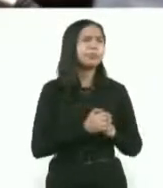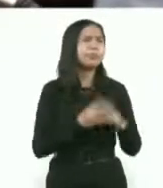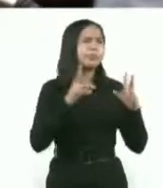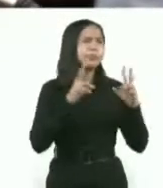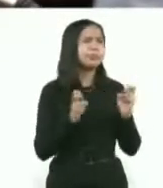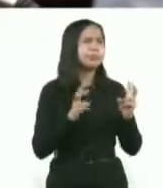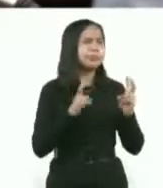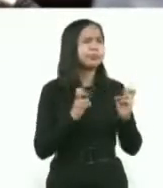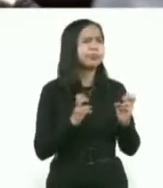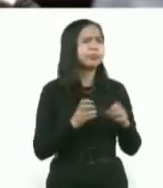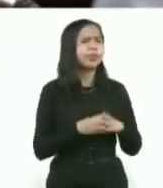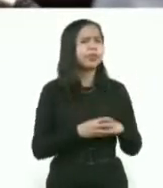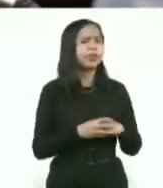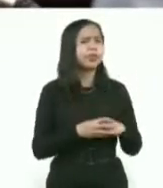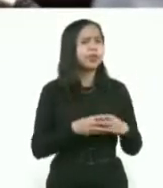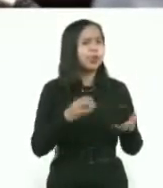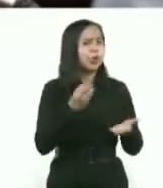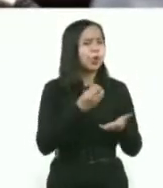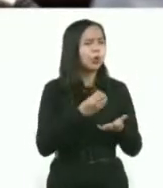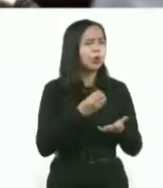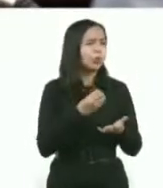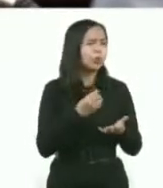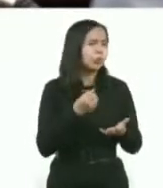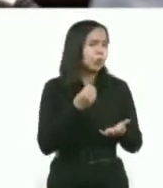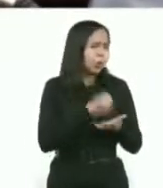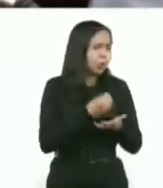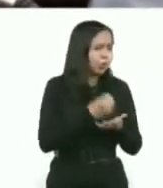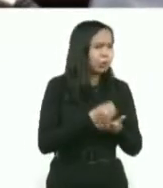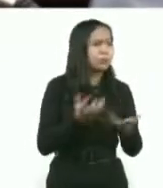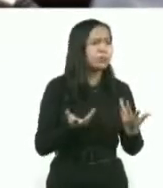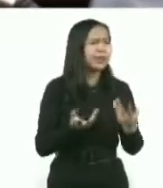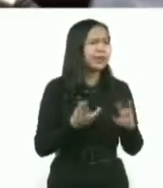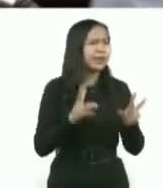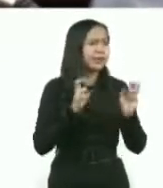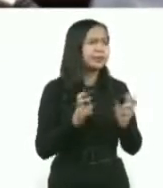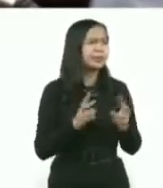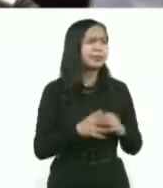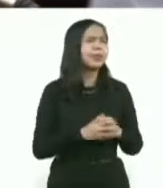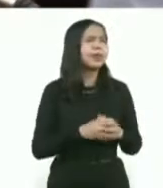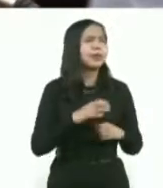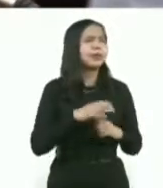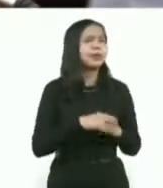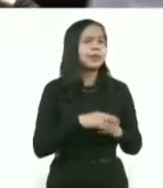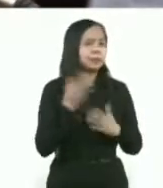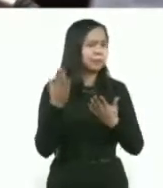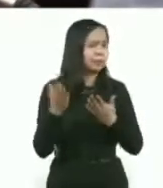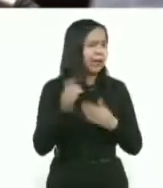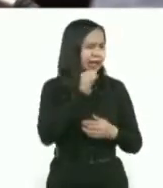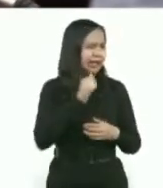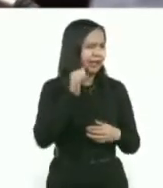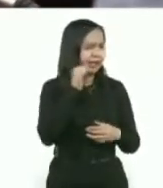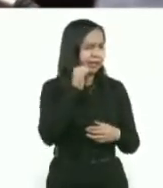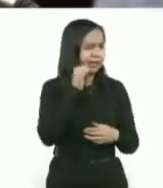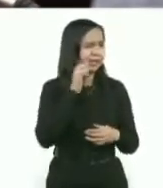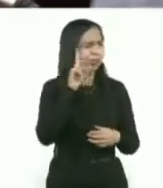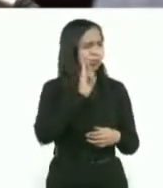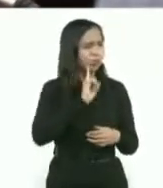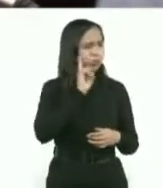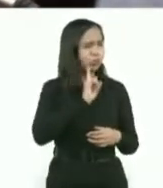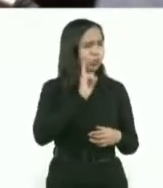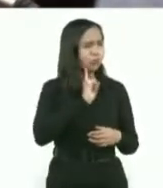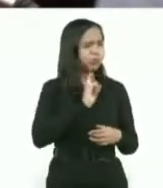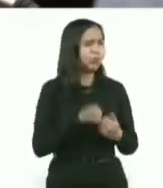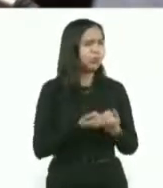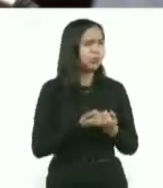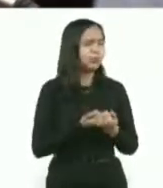el tema obligado de la alcaldesa Sandra Cuevas. El día de ayer, bueno, después de que se le dio pues